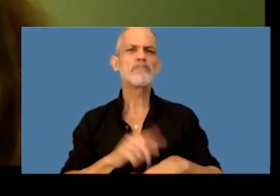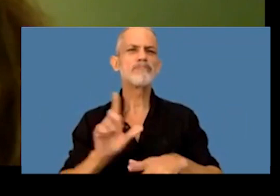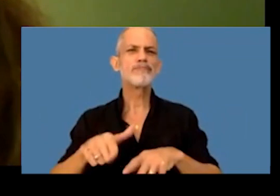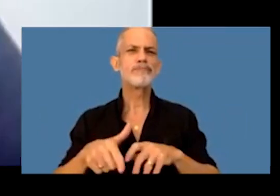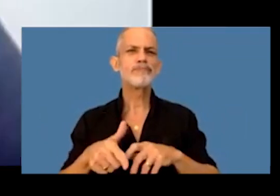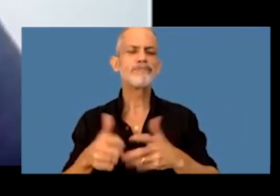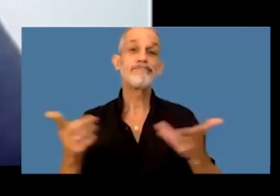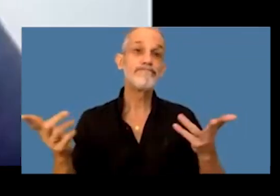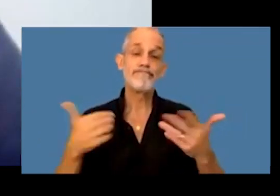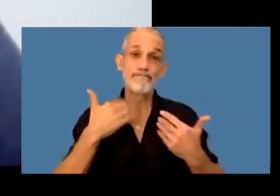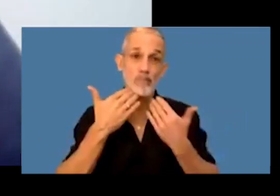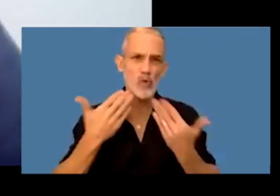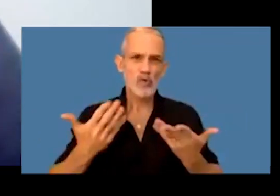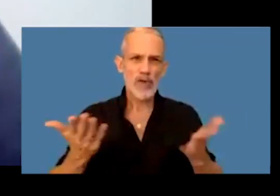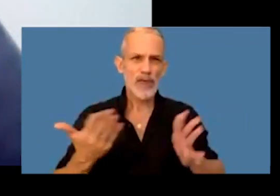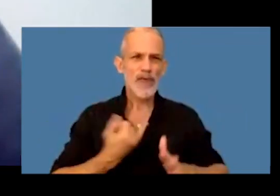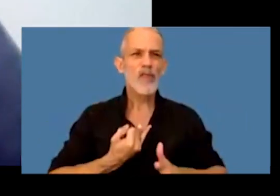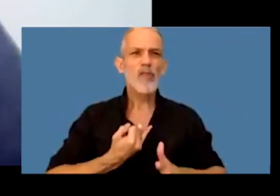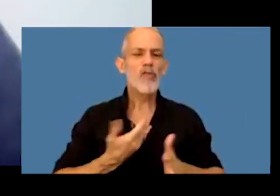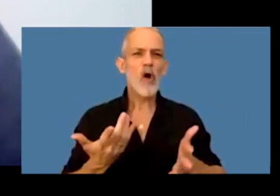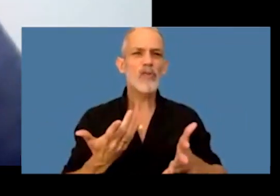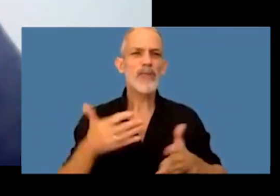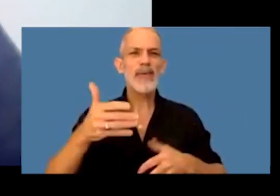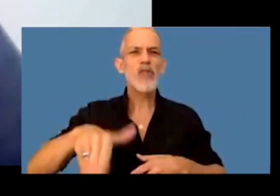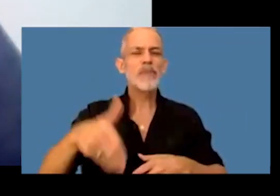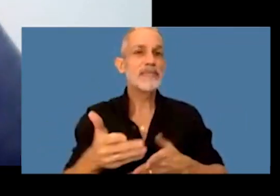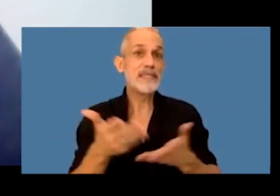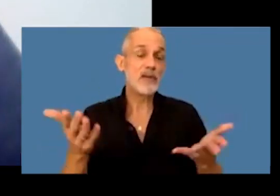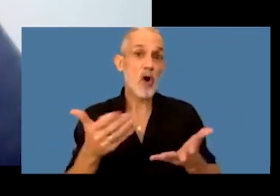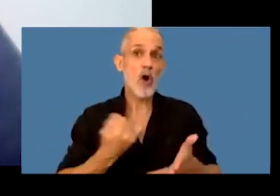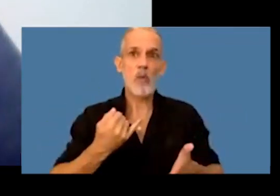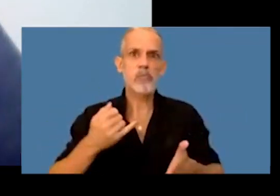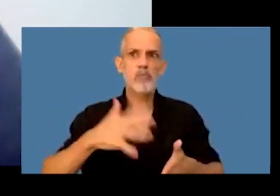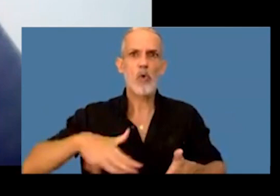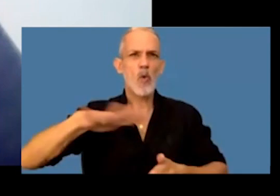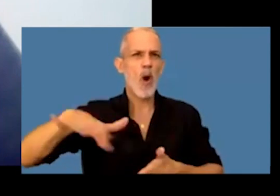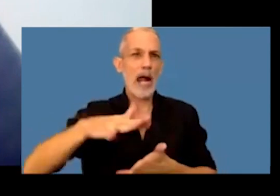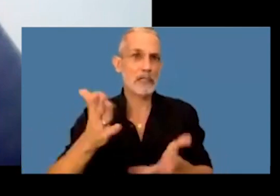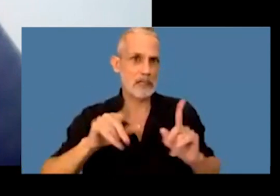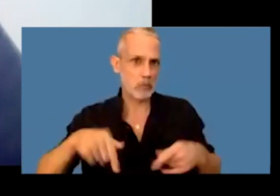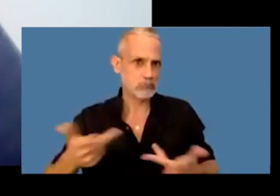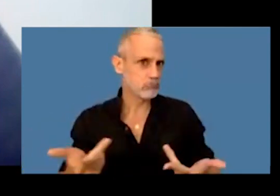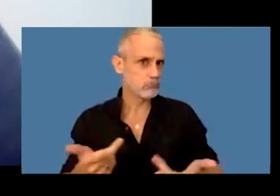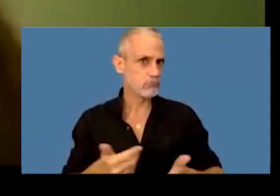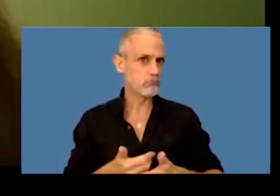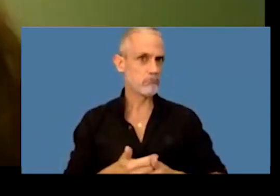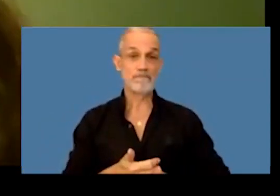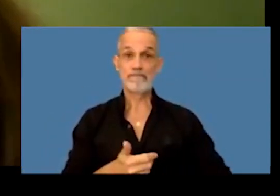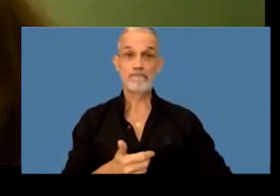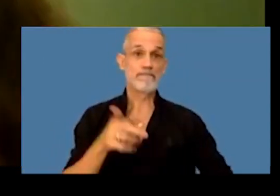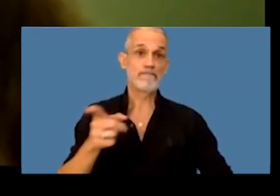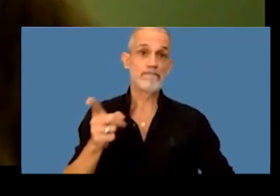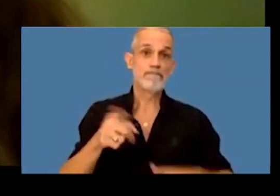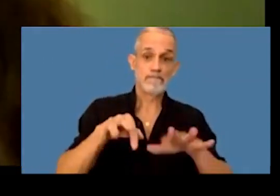No sé de qué domicilio o de dónde es la persona. En este caso lo estoy leyendo de